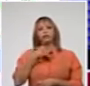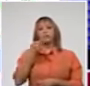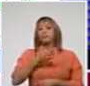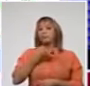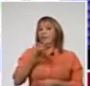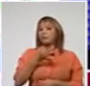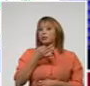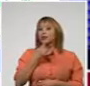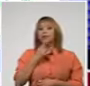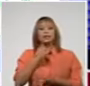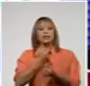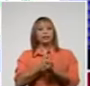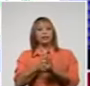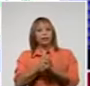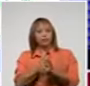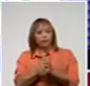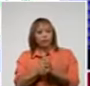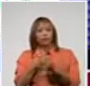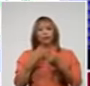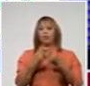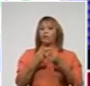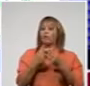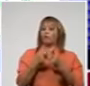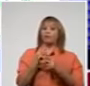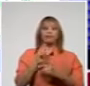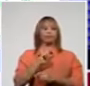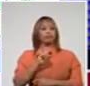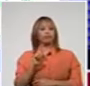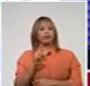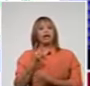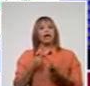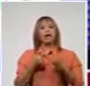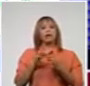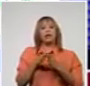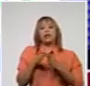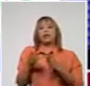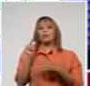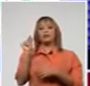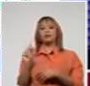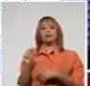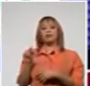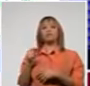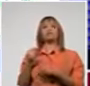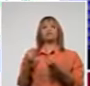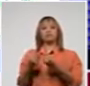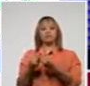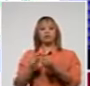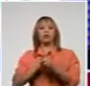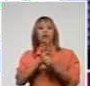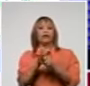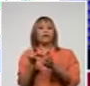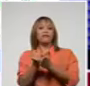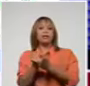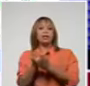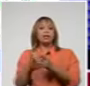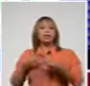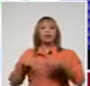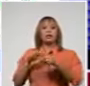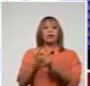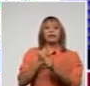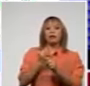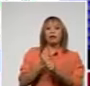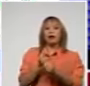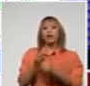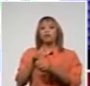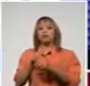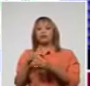no se puede confiar uno en que quizás la persona que tenemos al lado, quien compartimos en el escenario laboral o dentro de la familia,